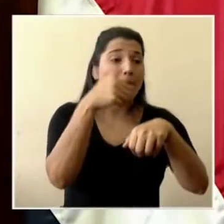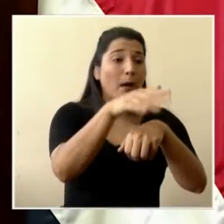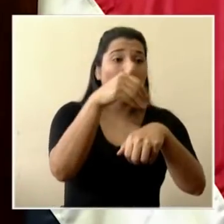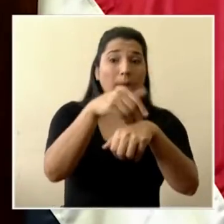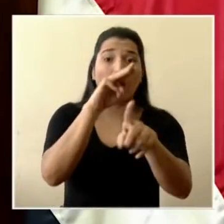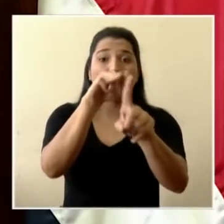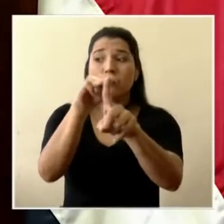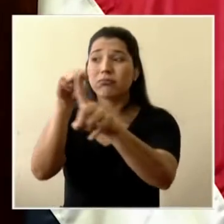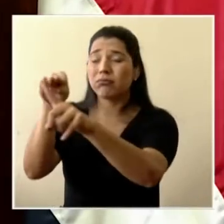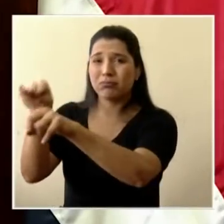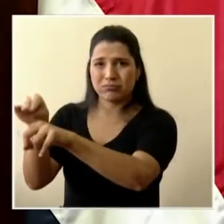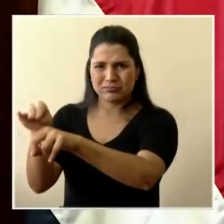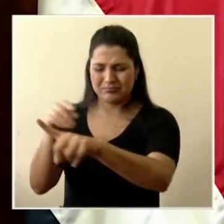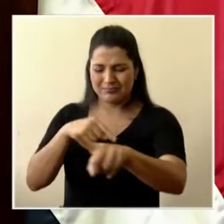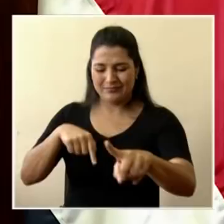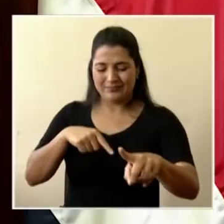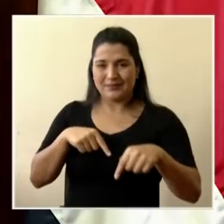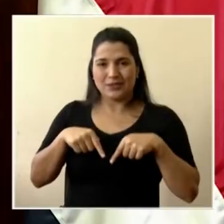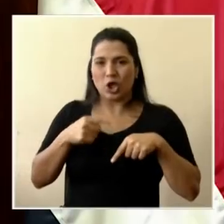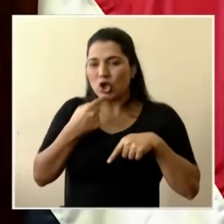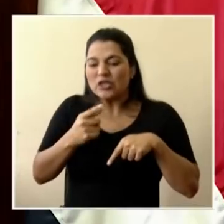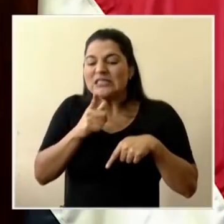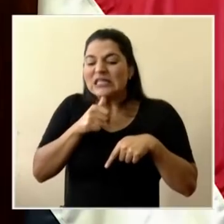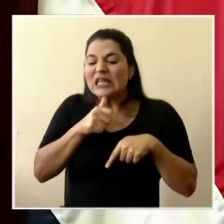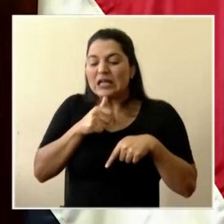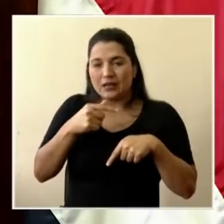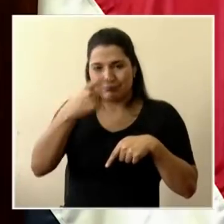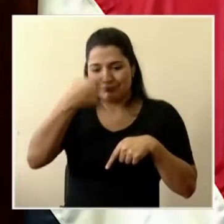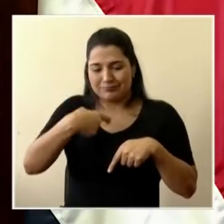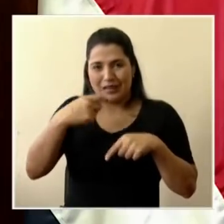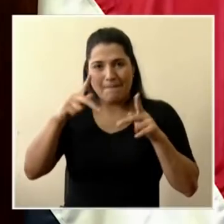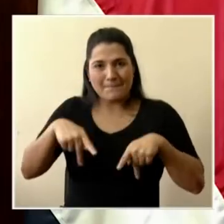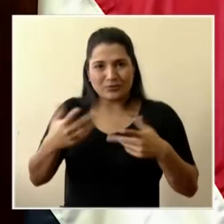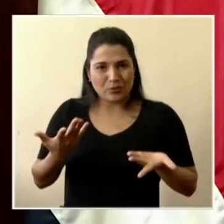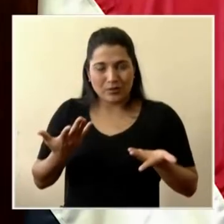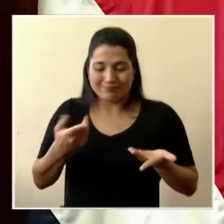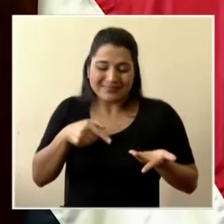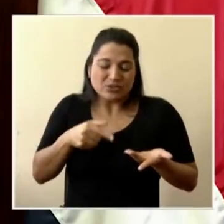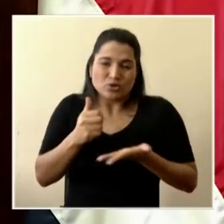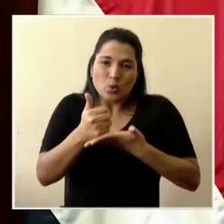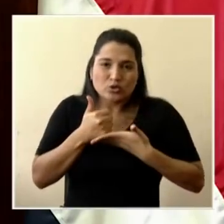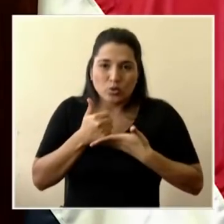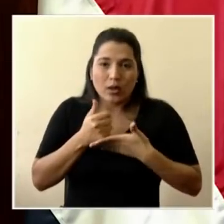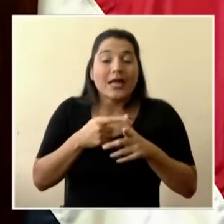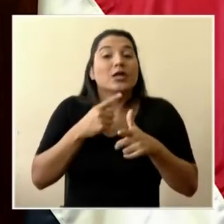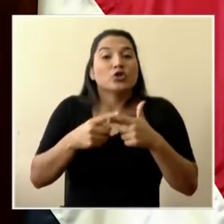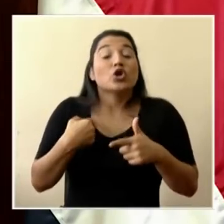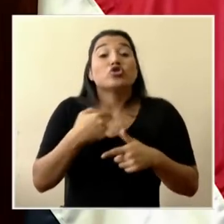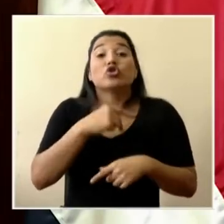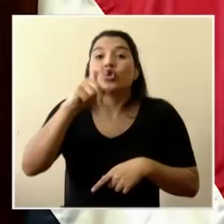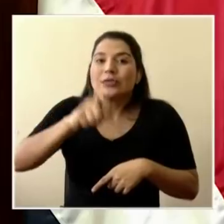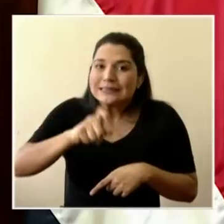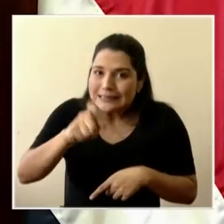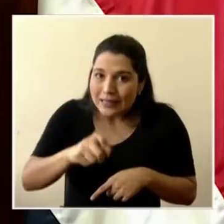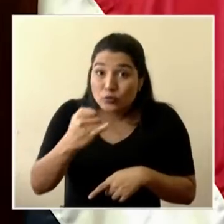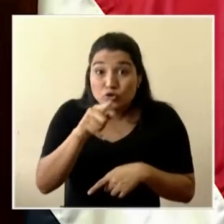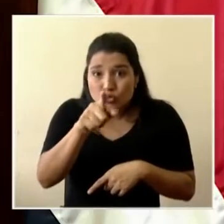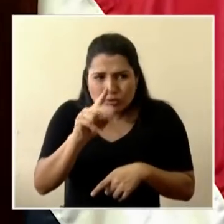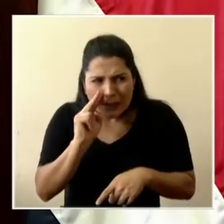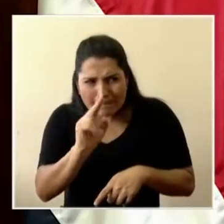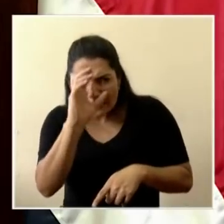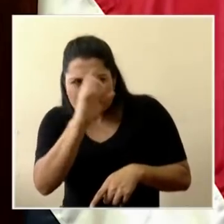fundamento aparente, realmente no nos ayudan en mucho. Lo que ocupamos es que alguien se contacte con nosotros, nos dé un dato, un detalle preciso, una